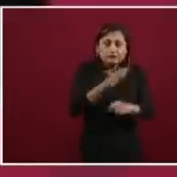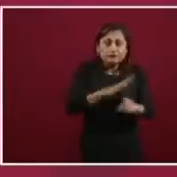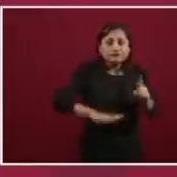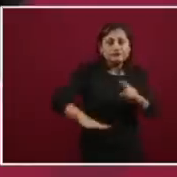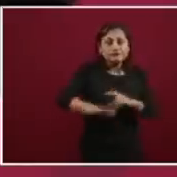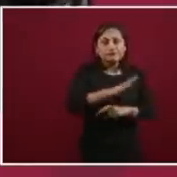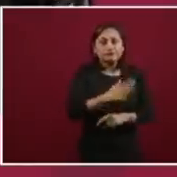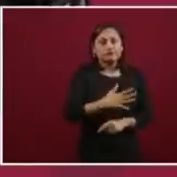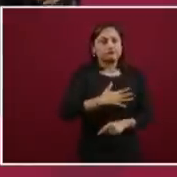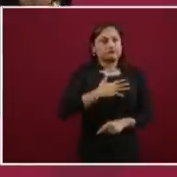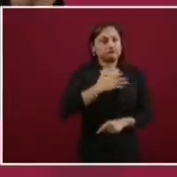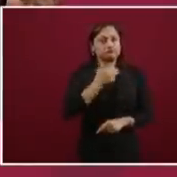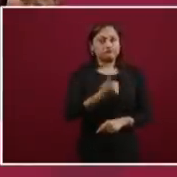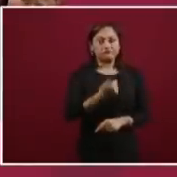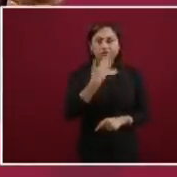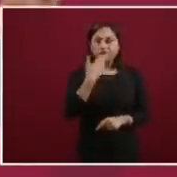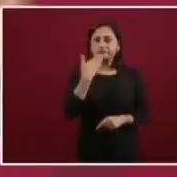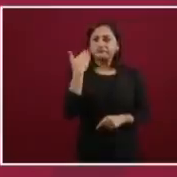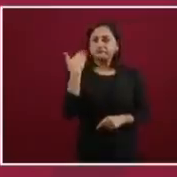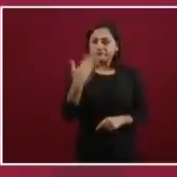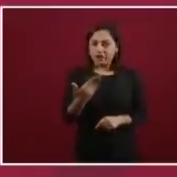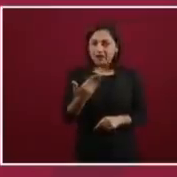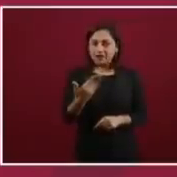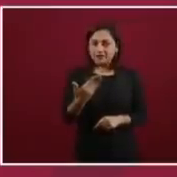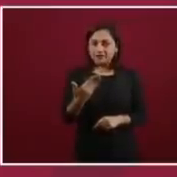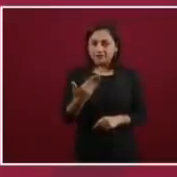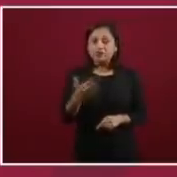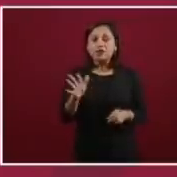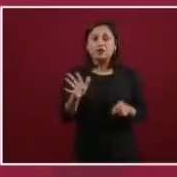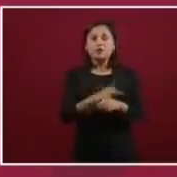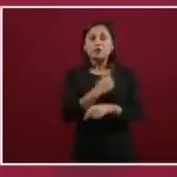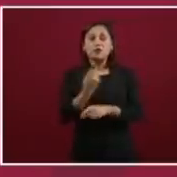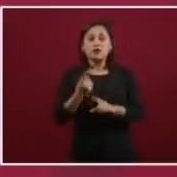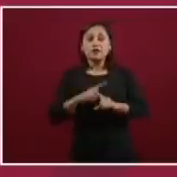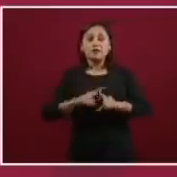qué significa la política neoliberal